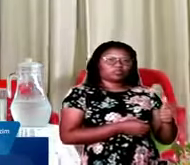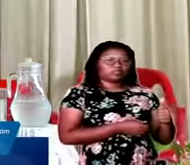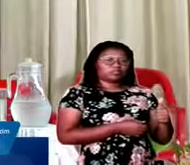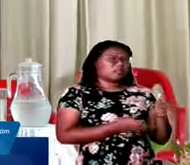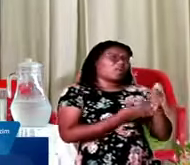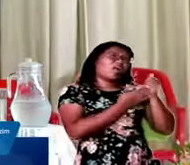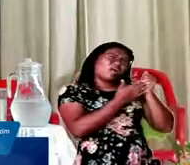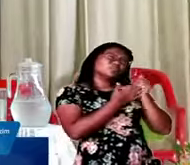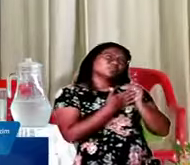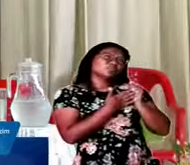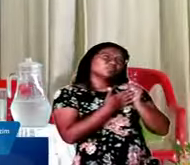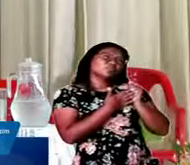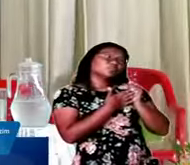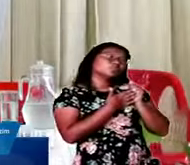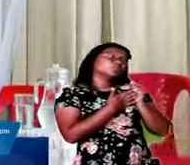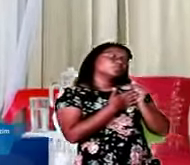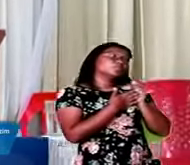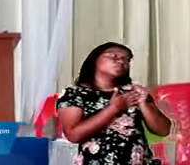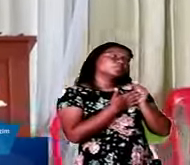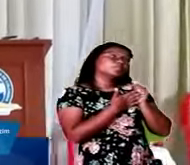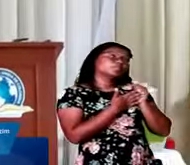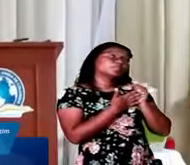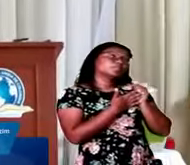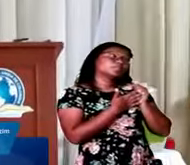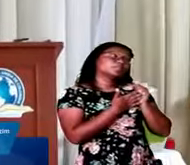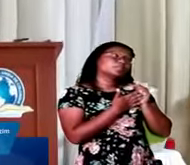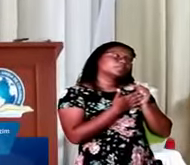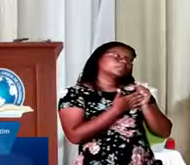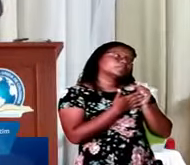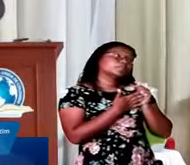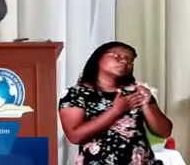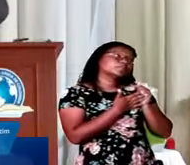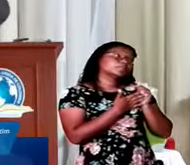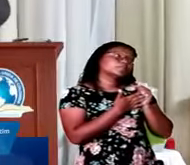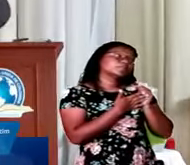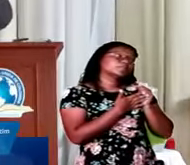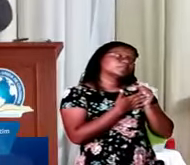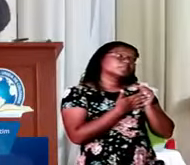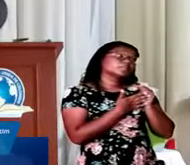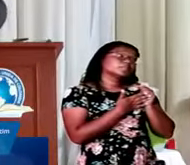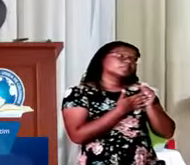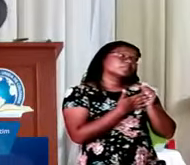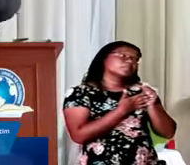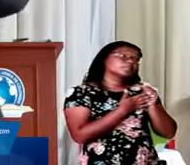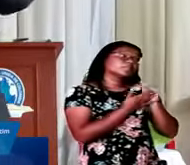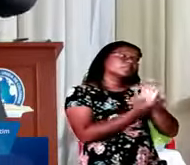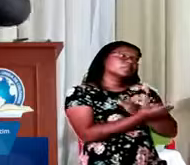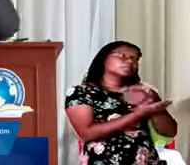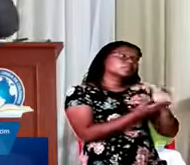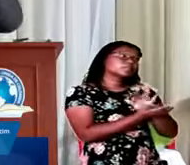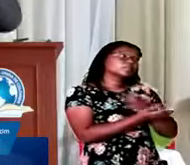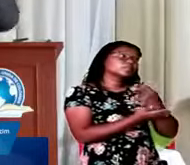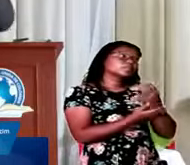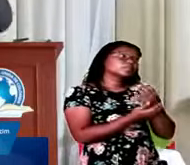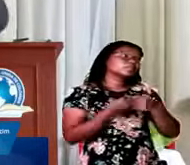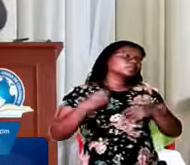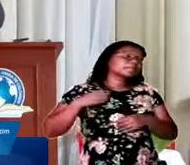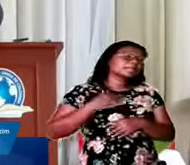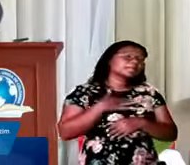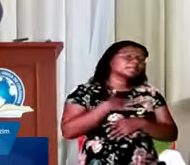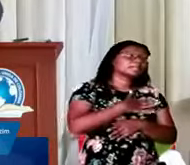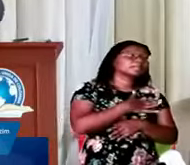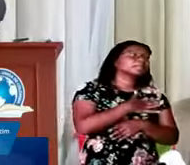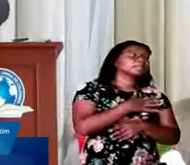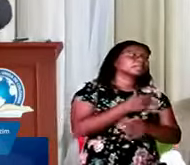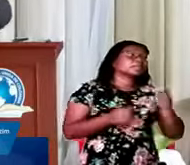Ayuno hasta 3 veces en una misma semana, doy diezmo de todo lo que gano y hago misericordia a la